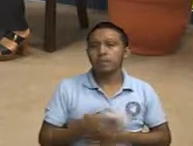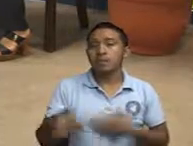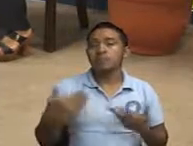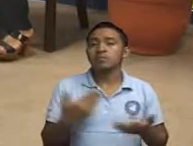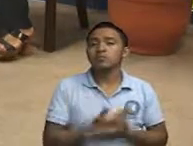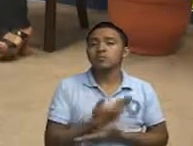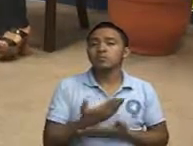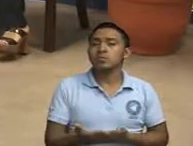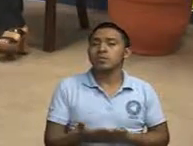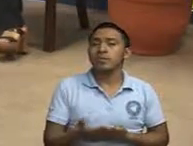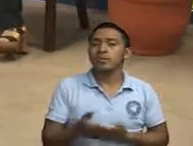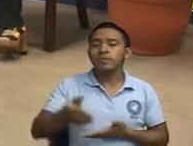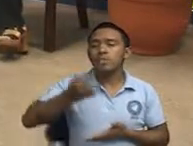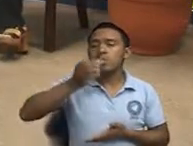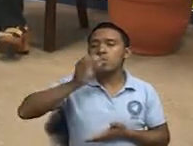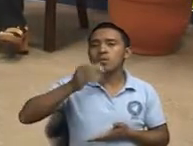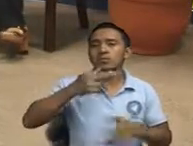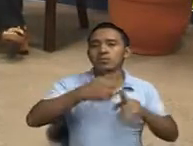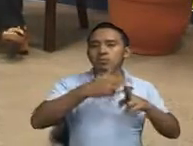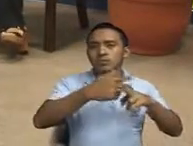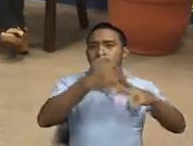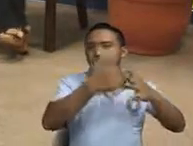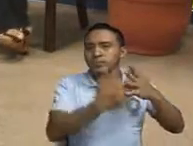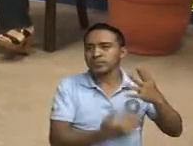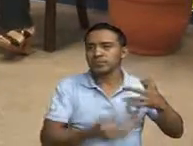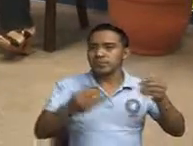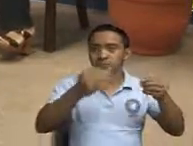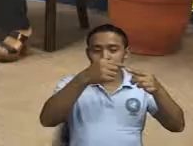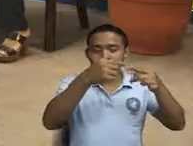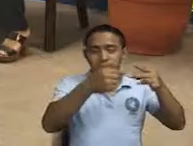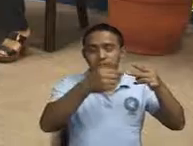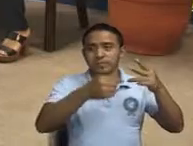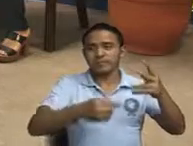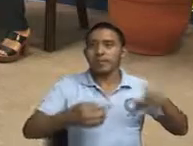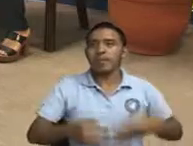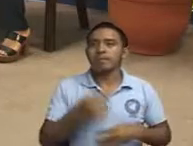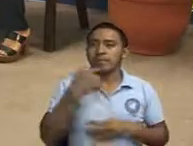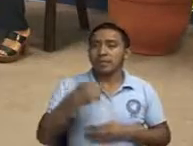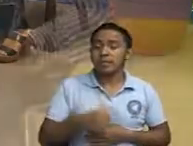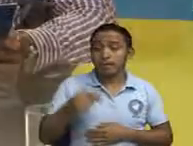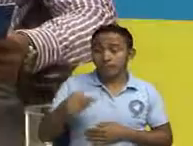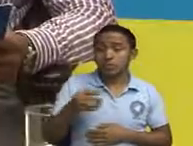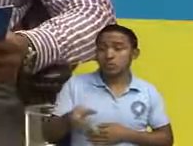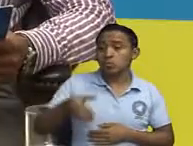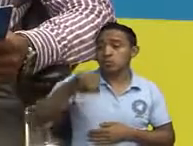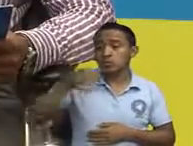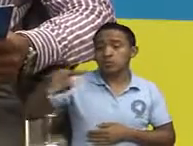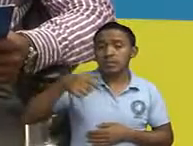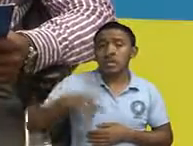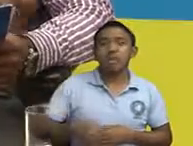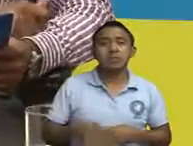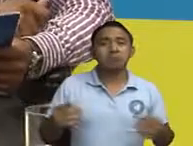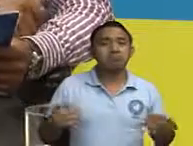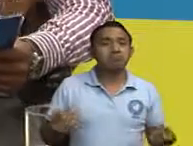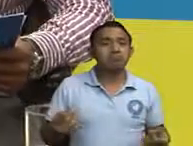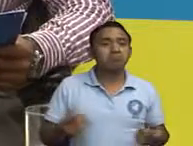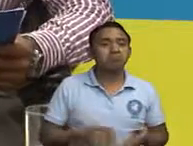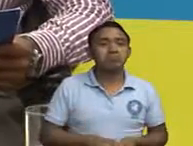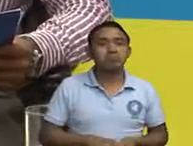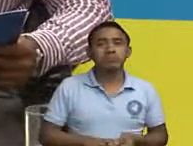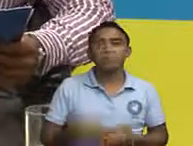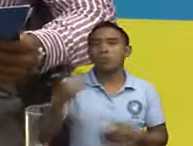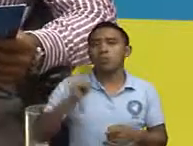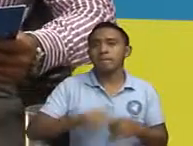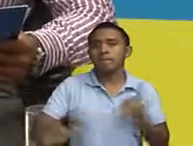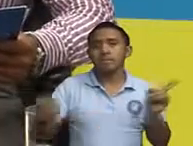salido? No voy a mencionar marcas, pues, porque hay varias, sí. Pero que te dicen, tomate tanto de esto y en un